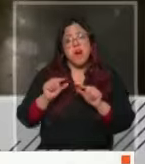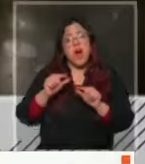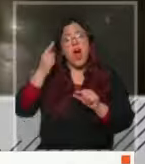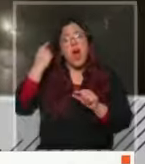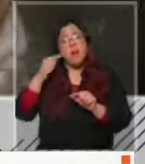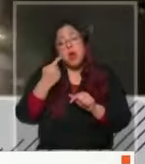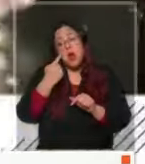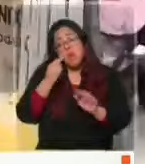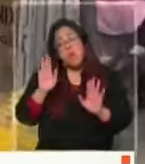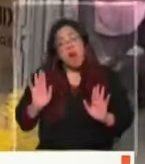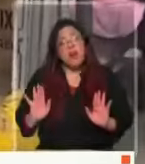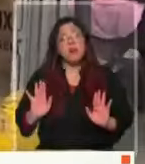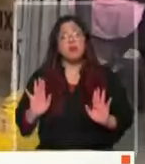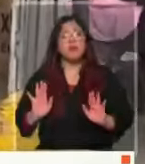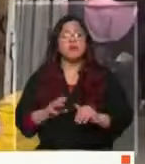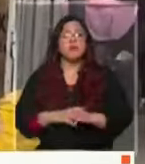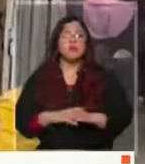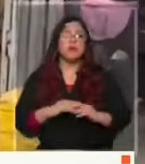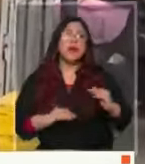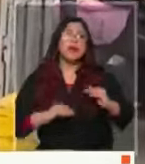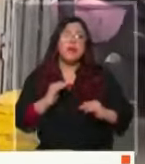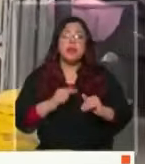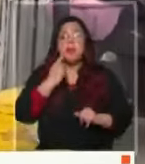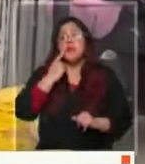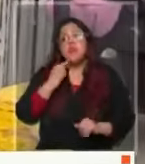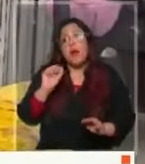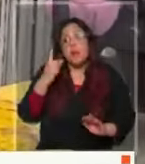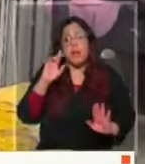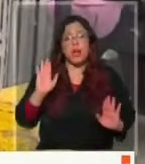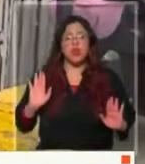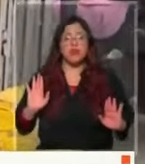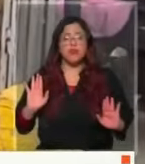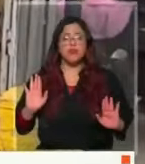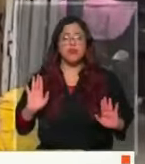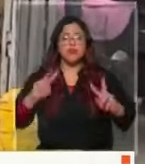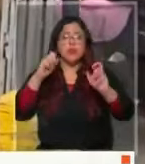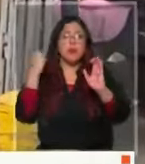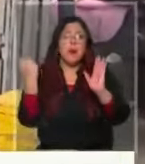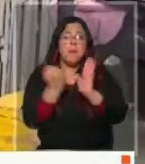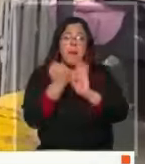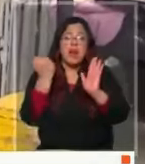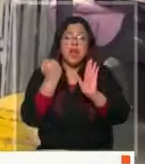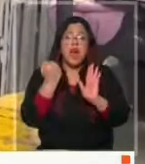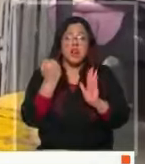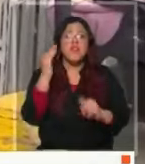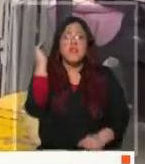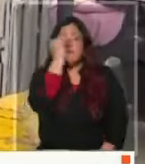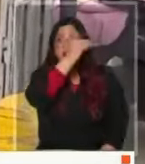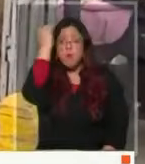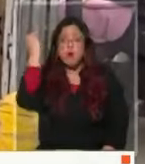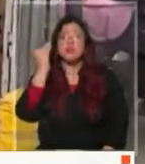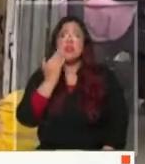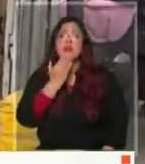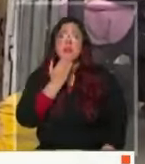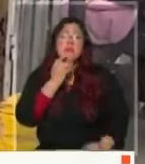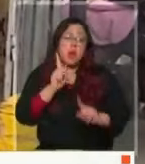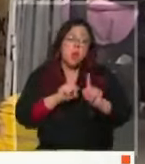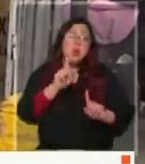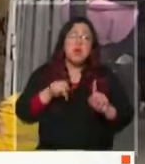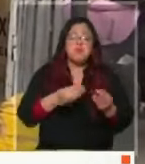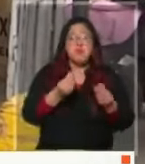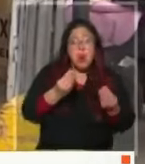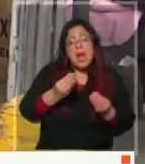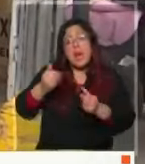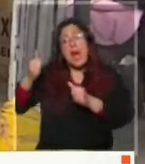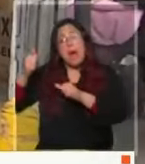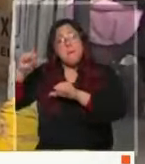vamos a ver qué tal es. Es que depende, hay que probarlo primero. Tanto las marcas reconocidas son buenas como malas. Y hay marcas que